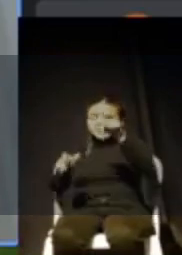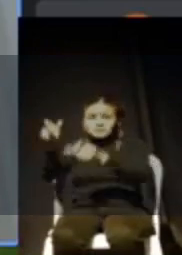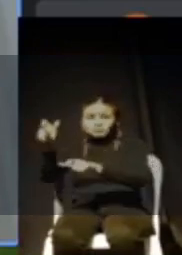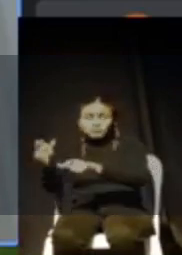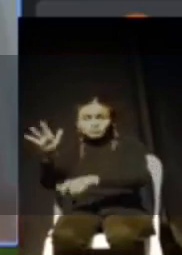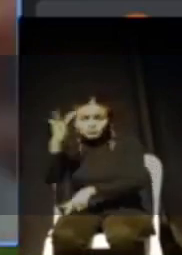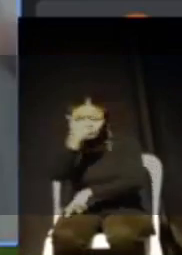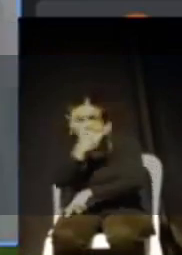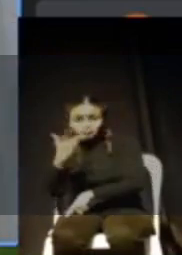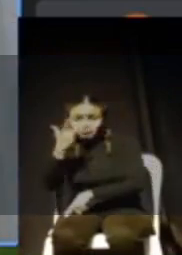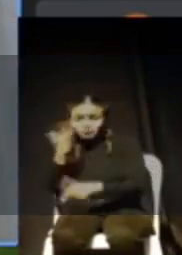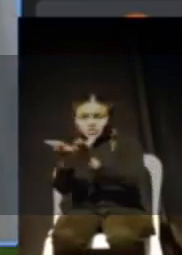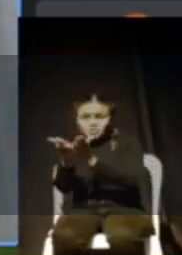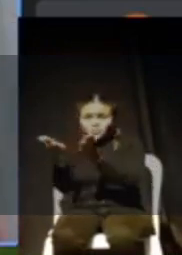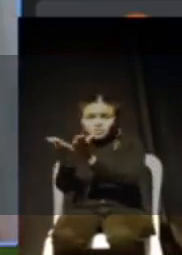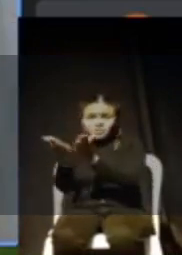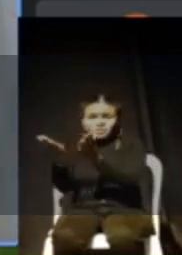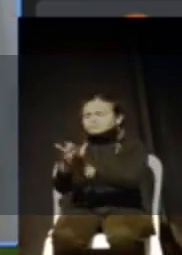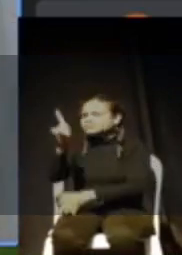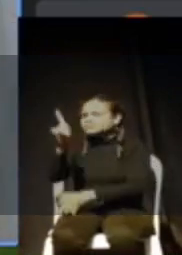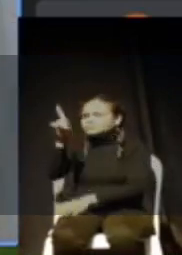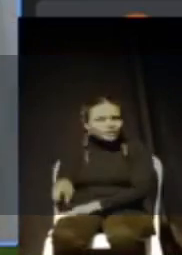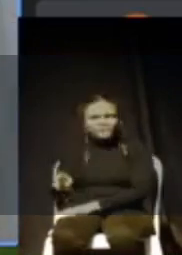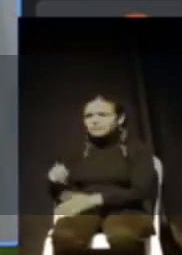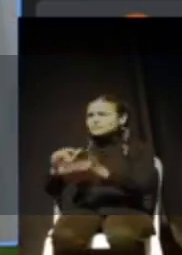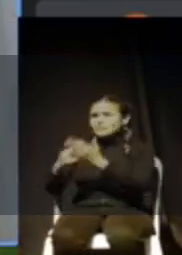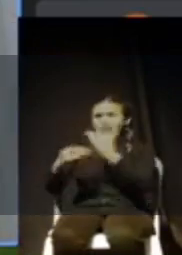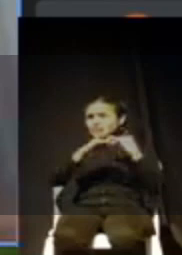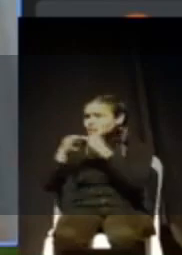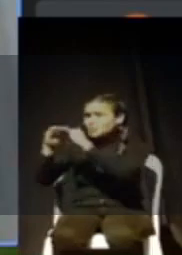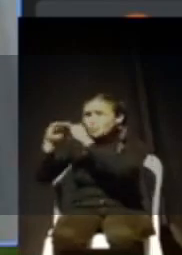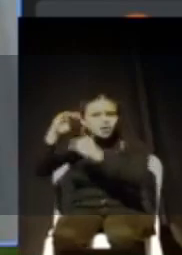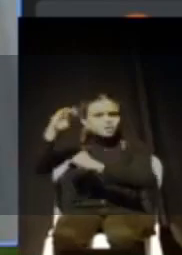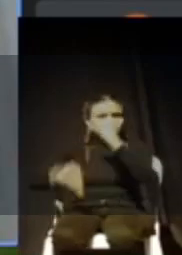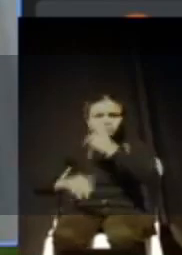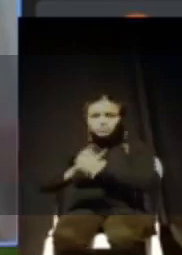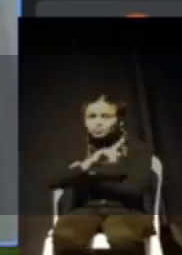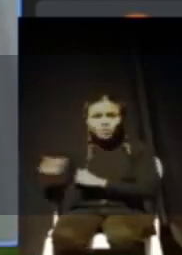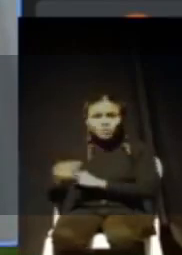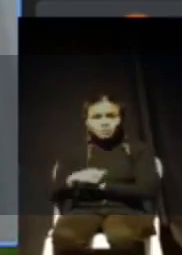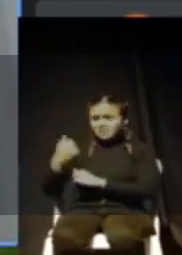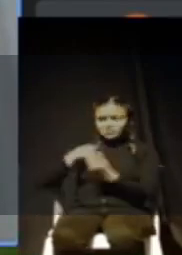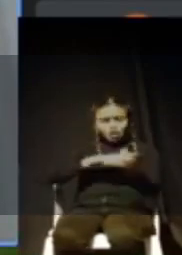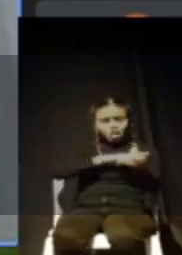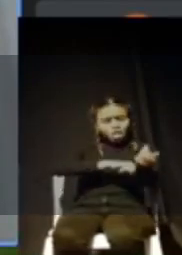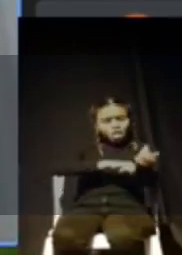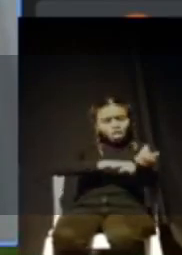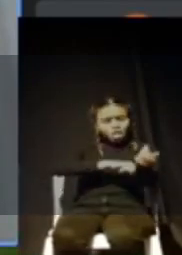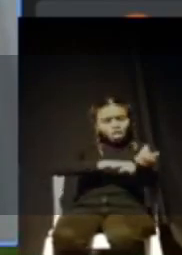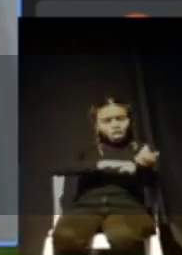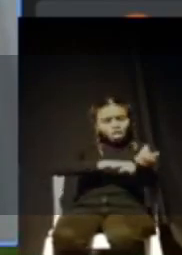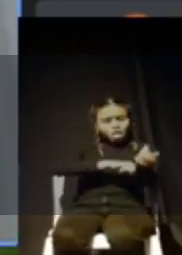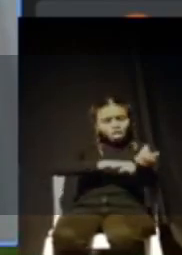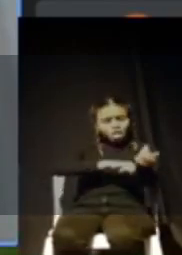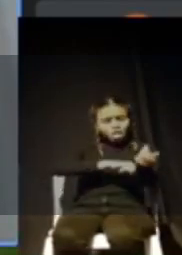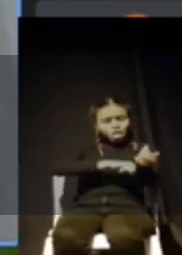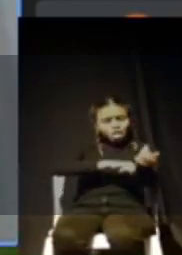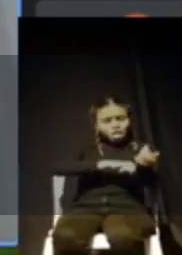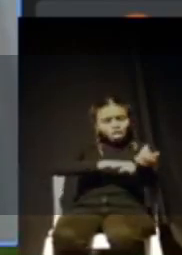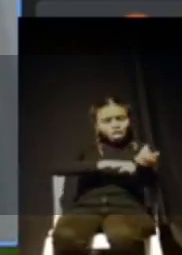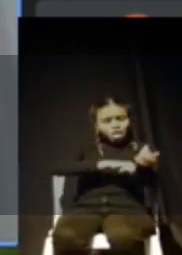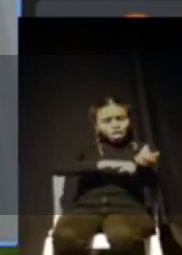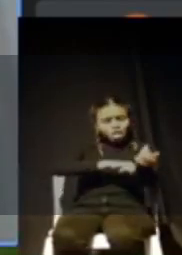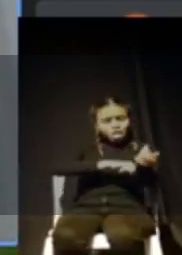sistémica, antirracista, antihegemónica, emancipadora, libertaria, antisexista, descentralizada,